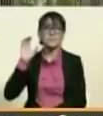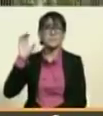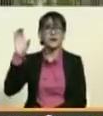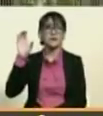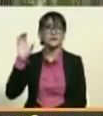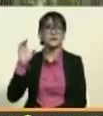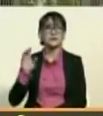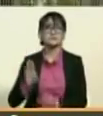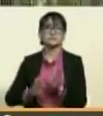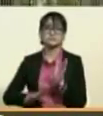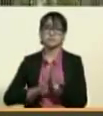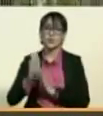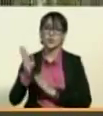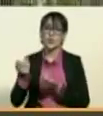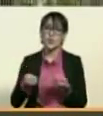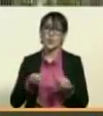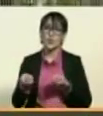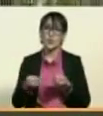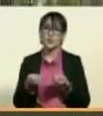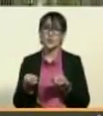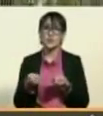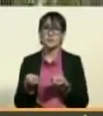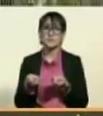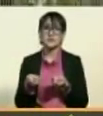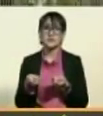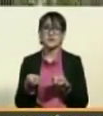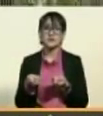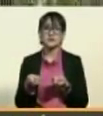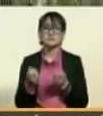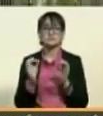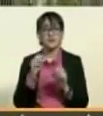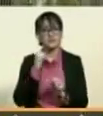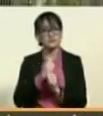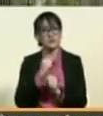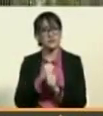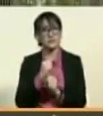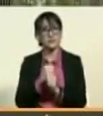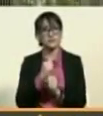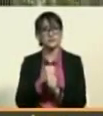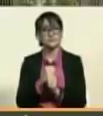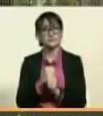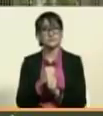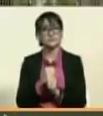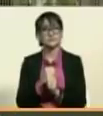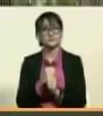y prosperidad económica basada en el trabajo.